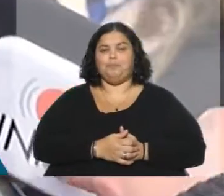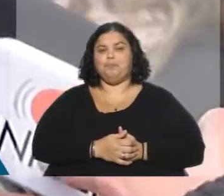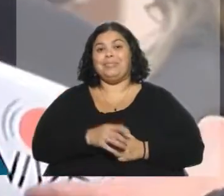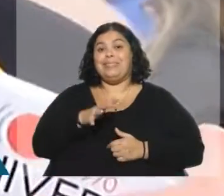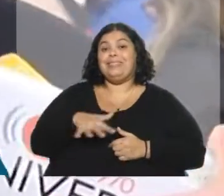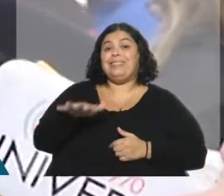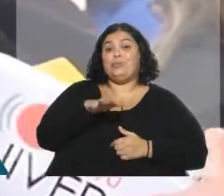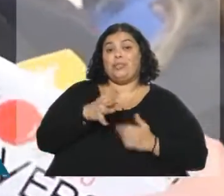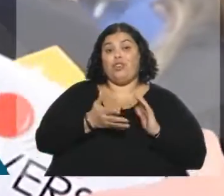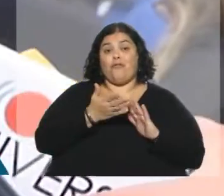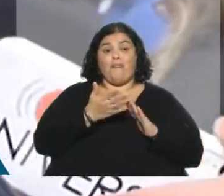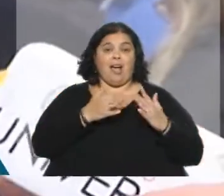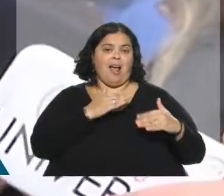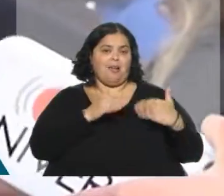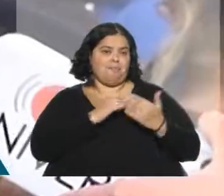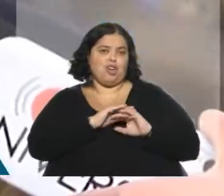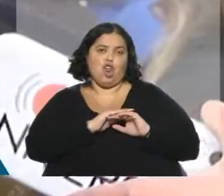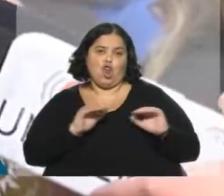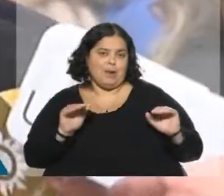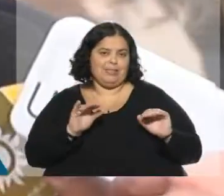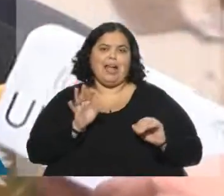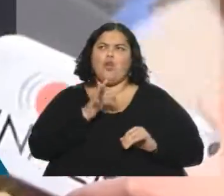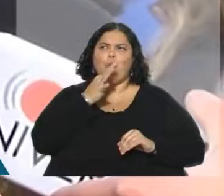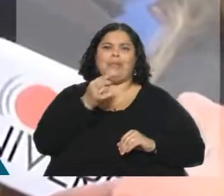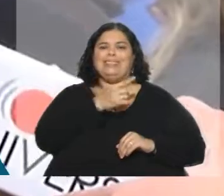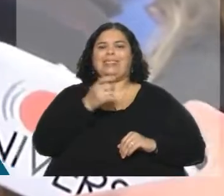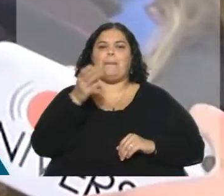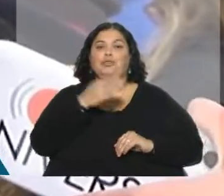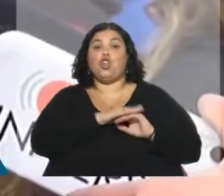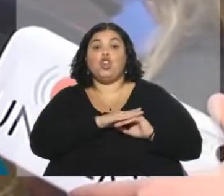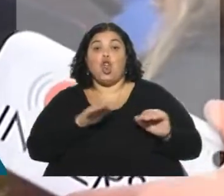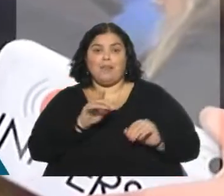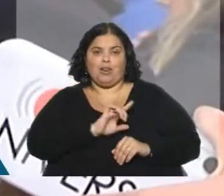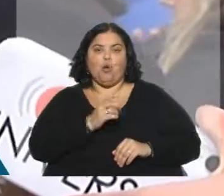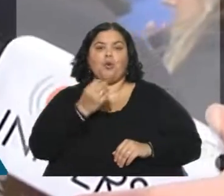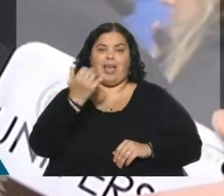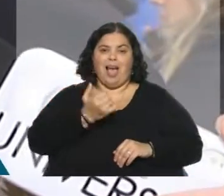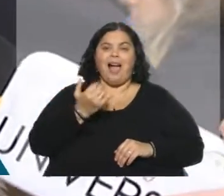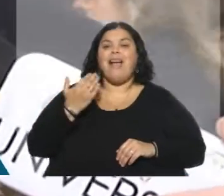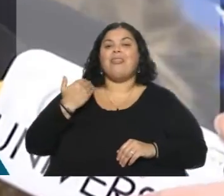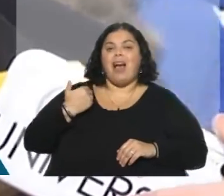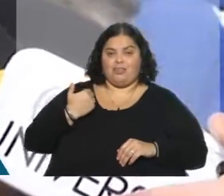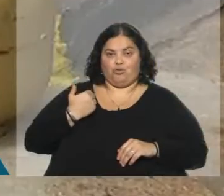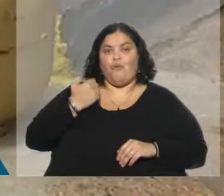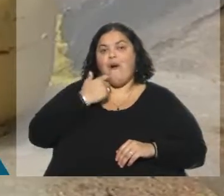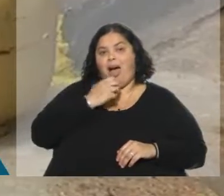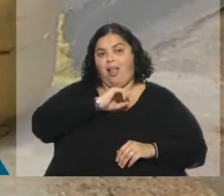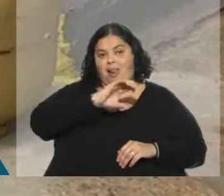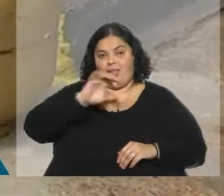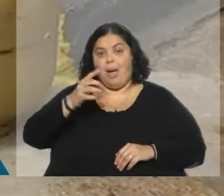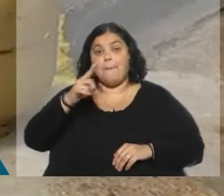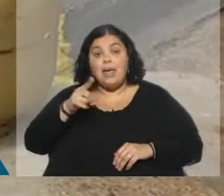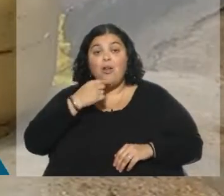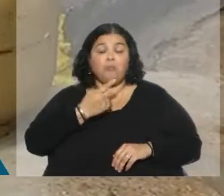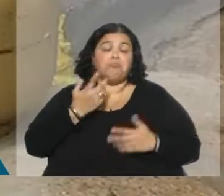se está normalizando todavía, no podemos decir que está normalizada totalmente porque hay un atraso todavía considerable, pero todo indica